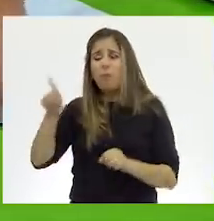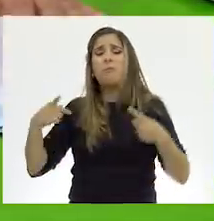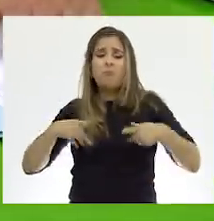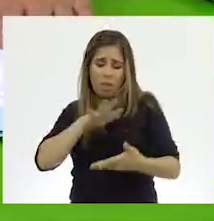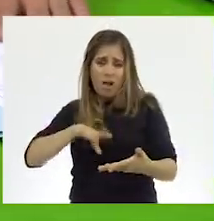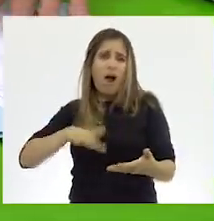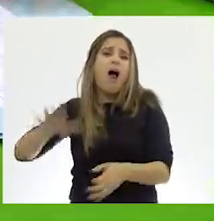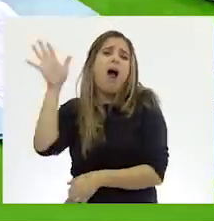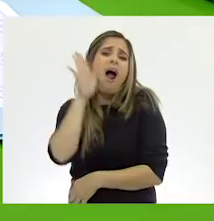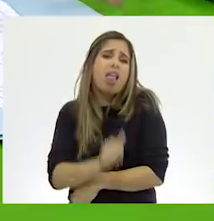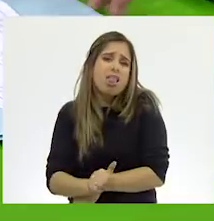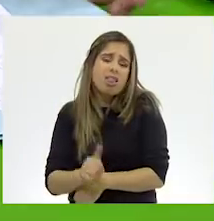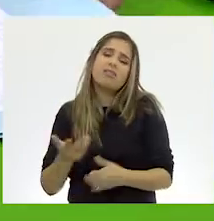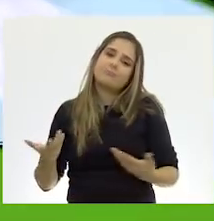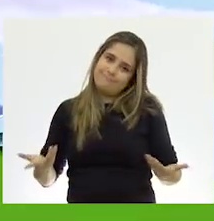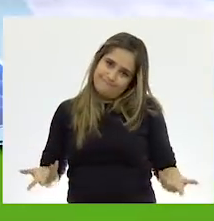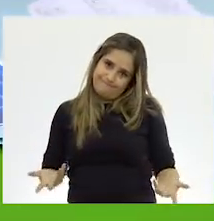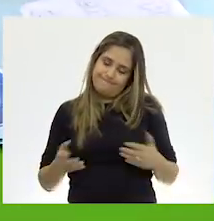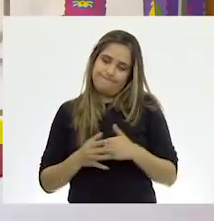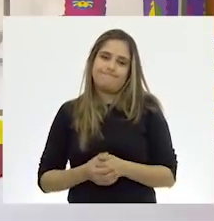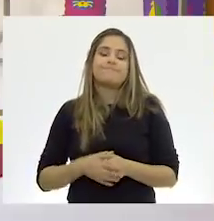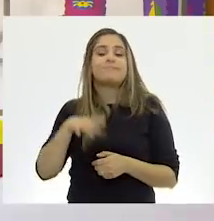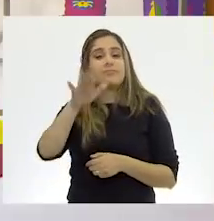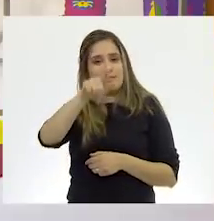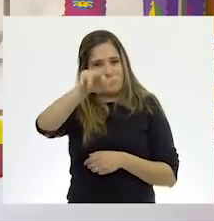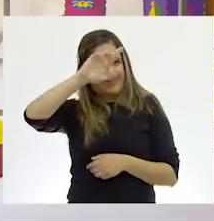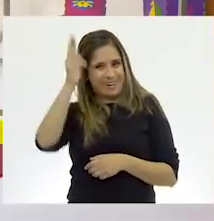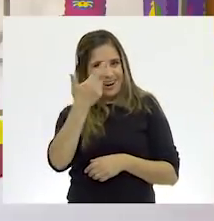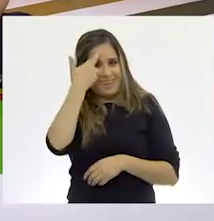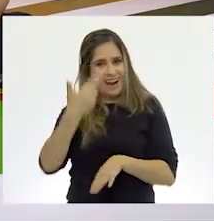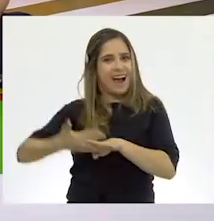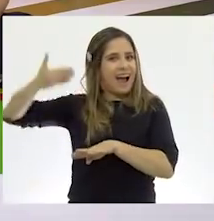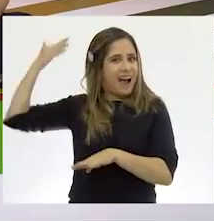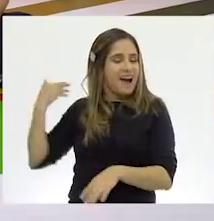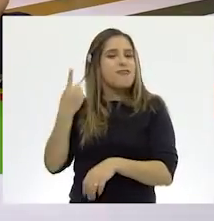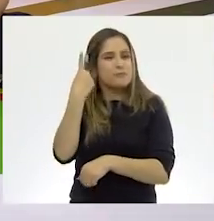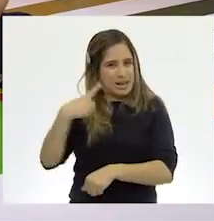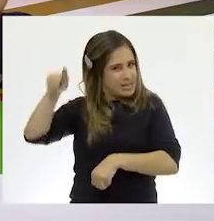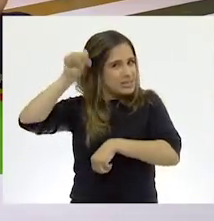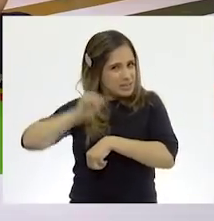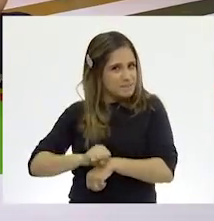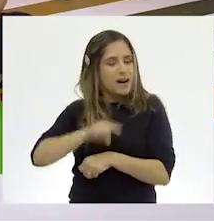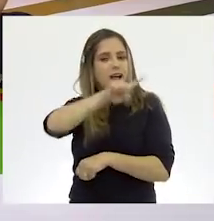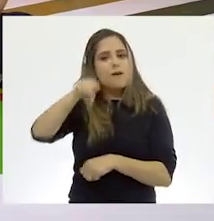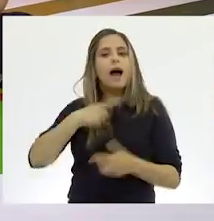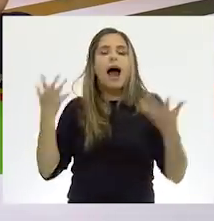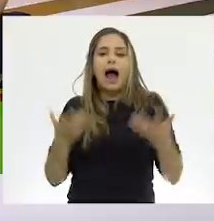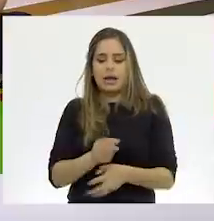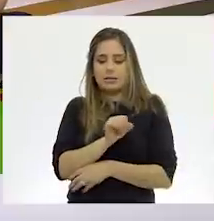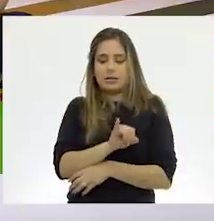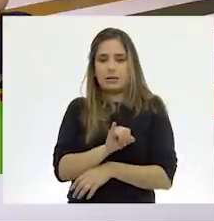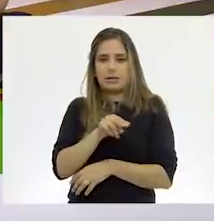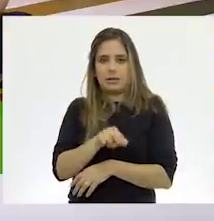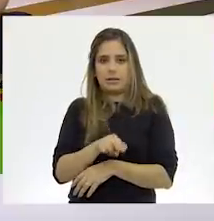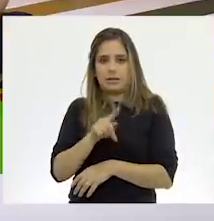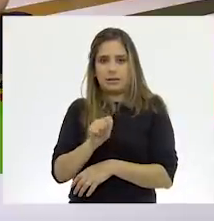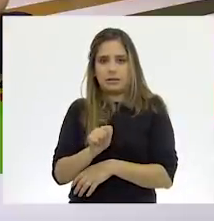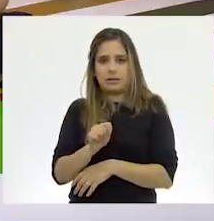Ahí en la parte de abajo nosotros, si recordamos la semana pasada, hicimos una introducción, ¿se